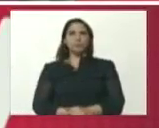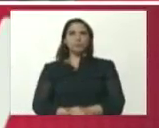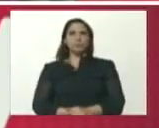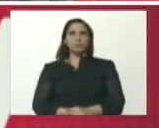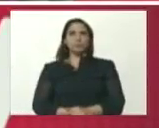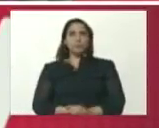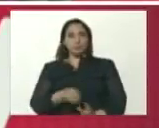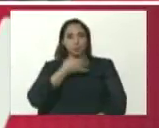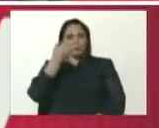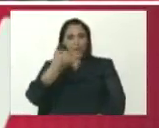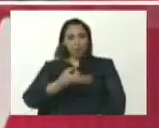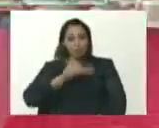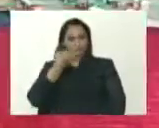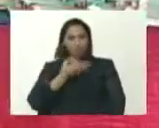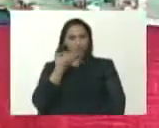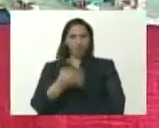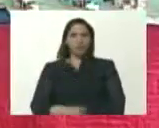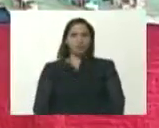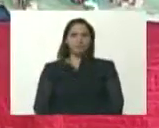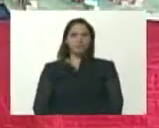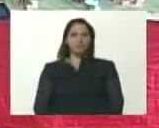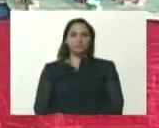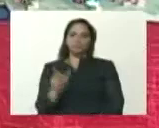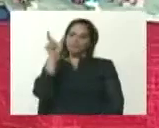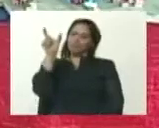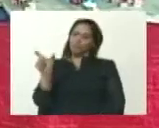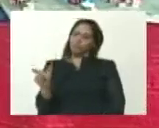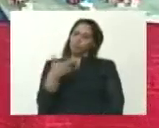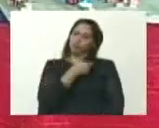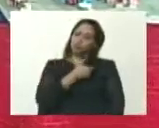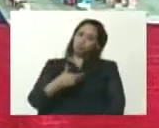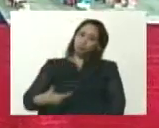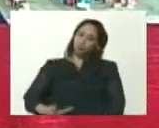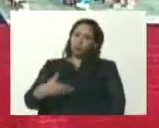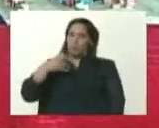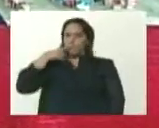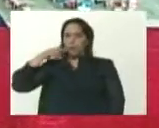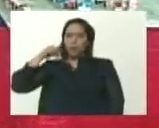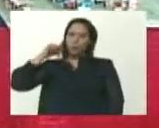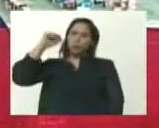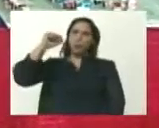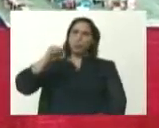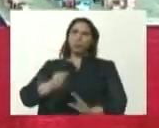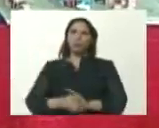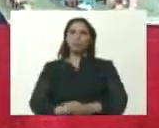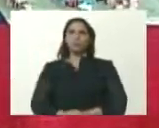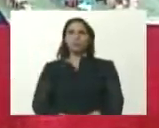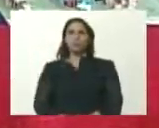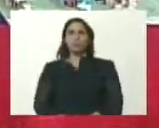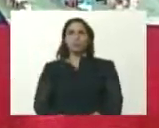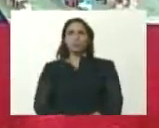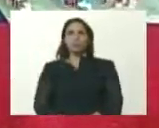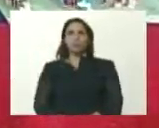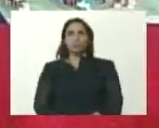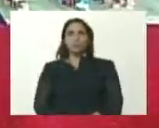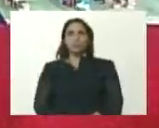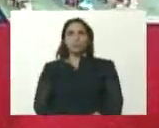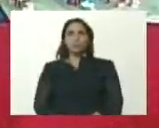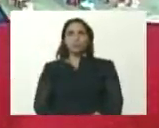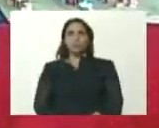Buenas tardes, ciudadano presidente Nicolás Maduro Moro,